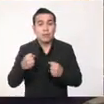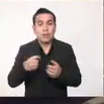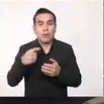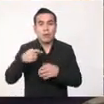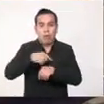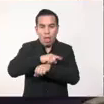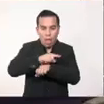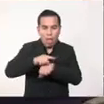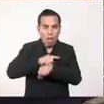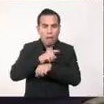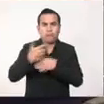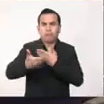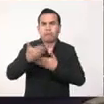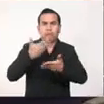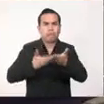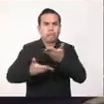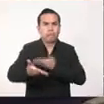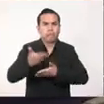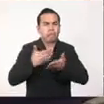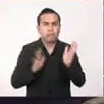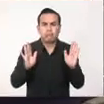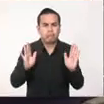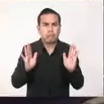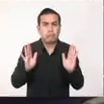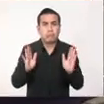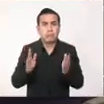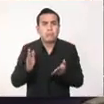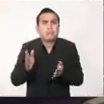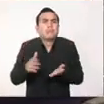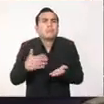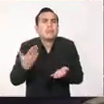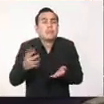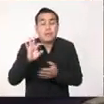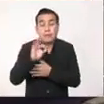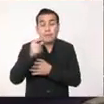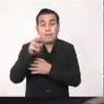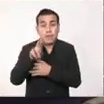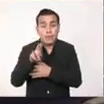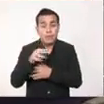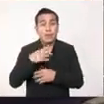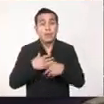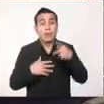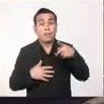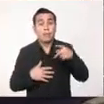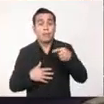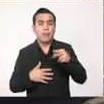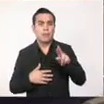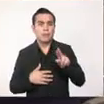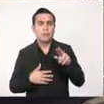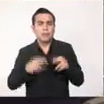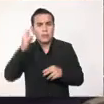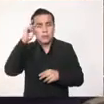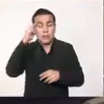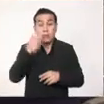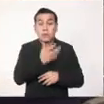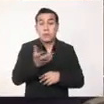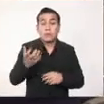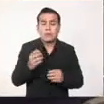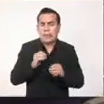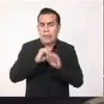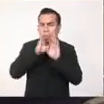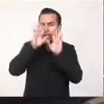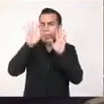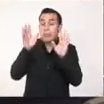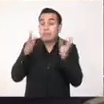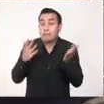horas y horas a negociar o intercambiar dinero o intercambiar cargos, o te doy al fiscal y vos me das al procurador, porque el pueblo dio un mandato